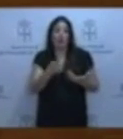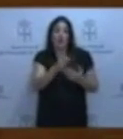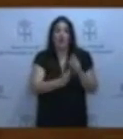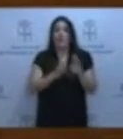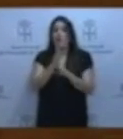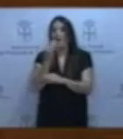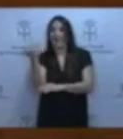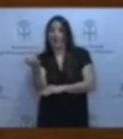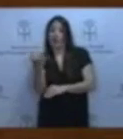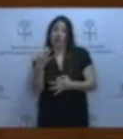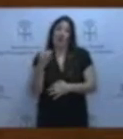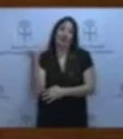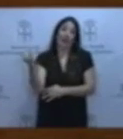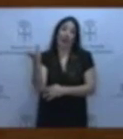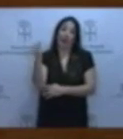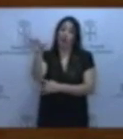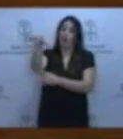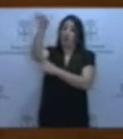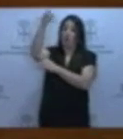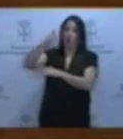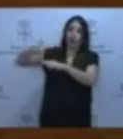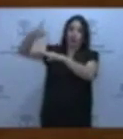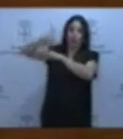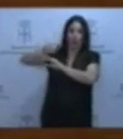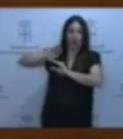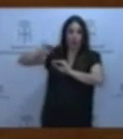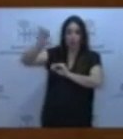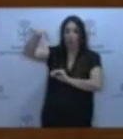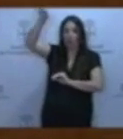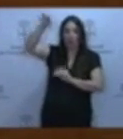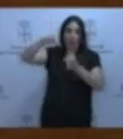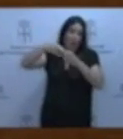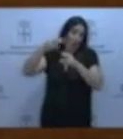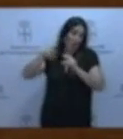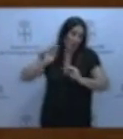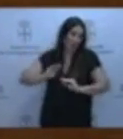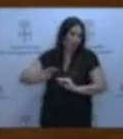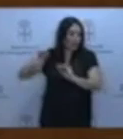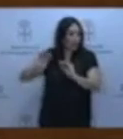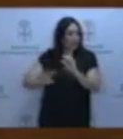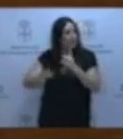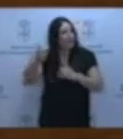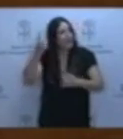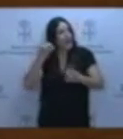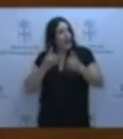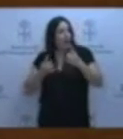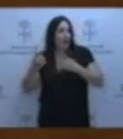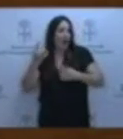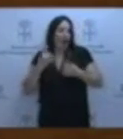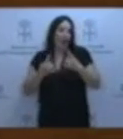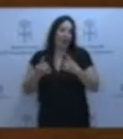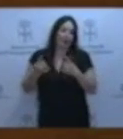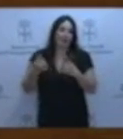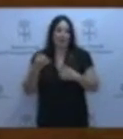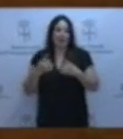un jefe que normalmente ha sido nombrado a dedo por sus superiores, por el partido de gobierno, que no siempre le da todo el énfasis que tiene